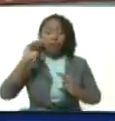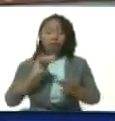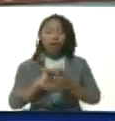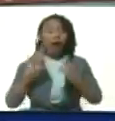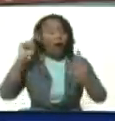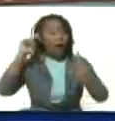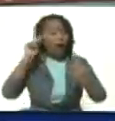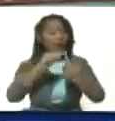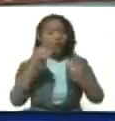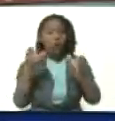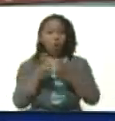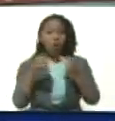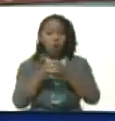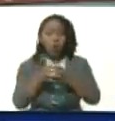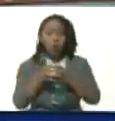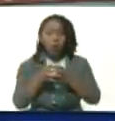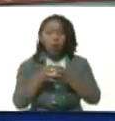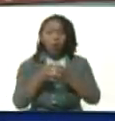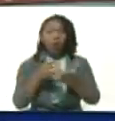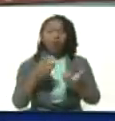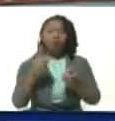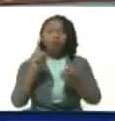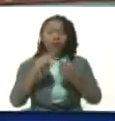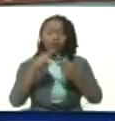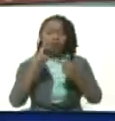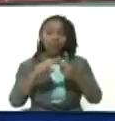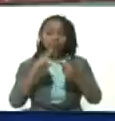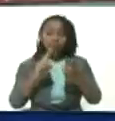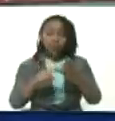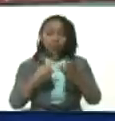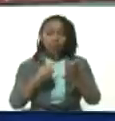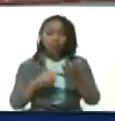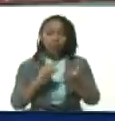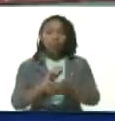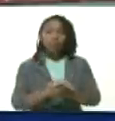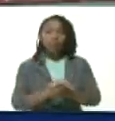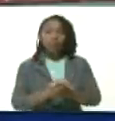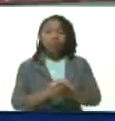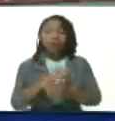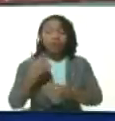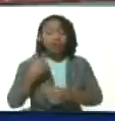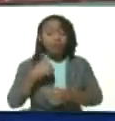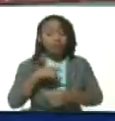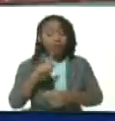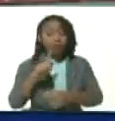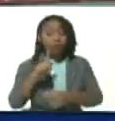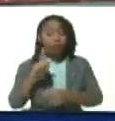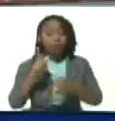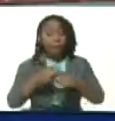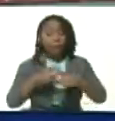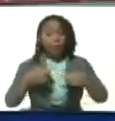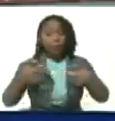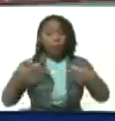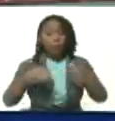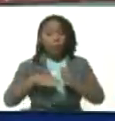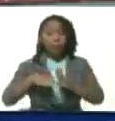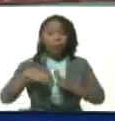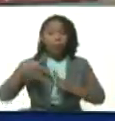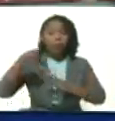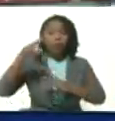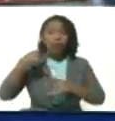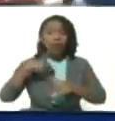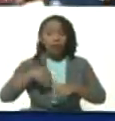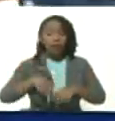hacia los sectores, perdón, Tito, Edgar, tenemos que crecer hacia los sectores que aún en Venezuela